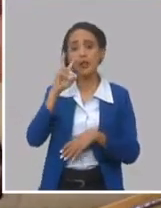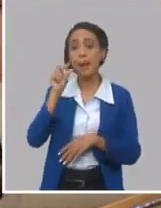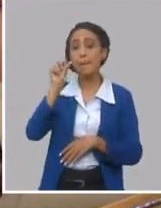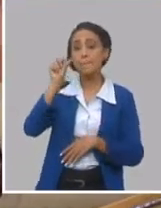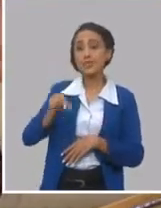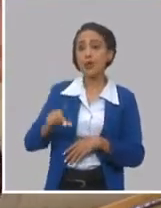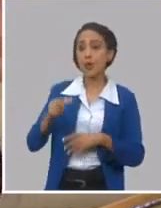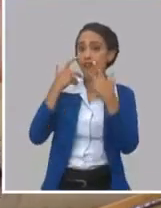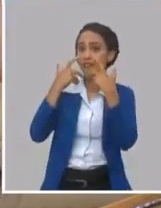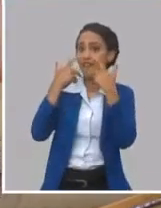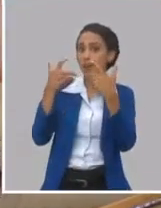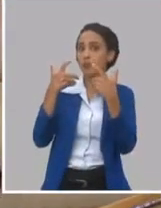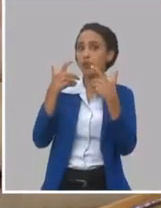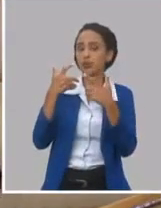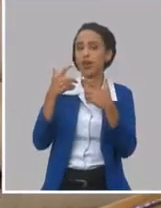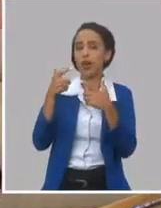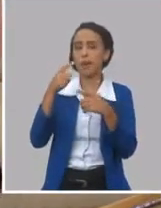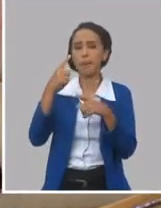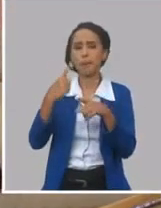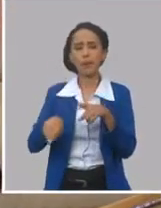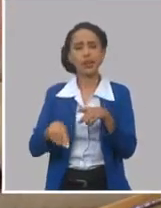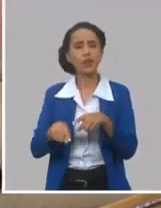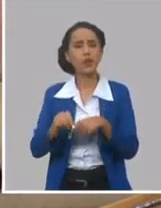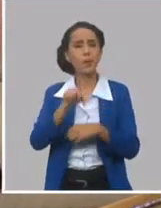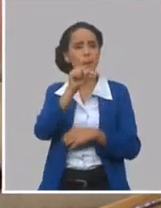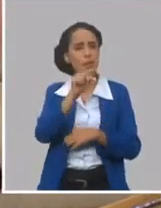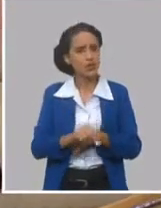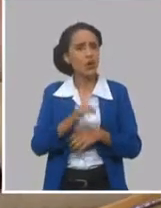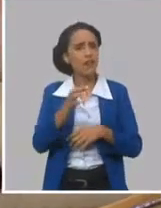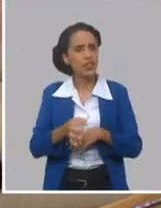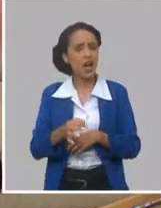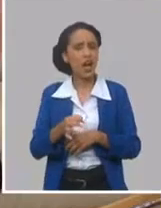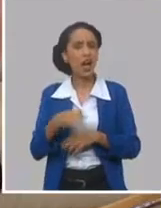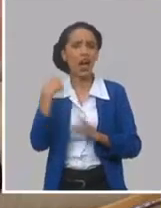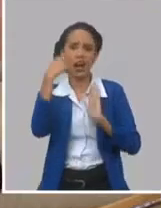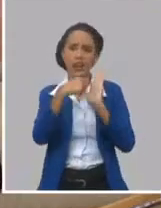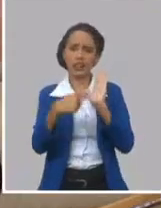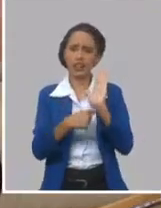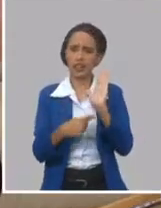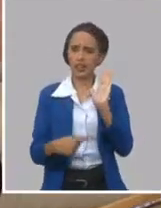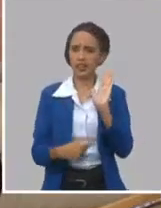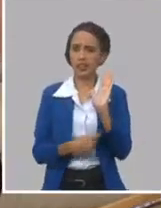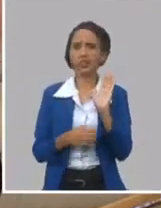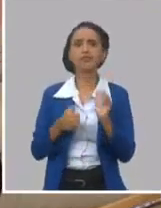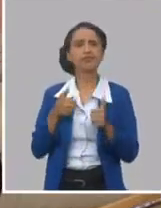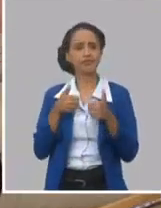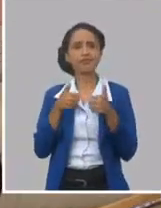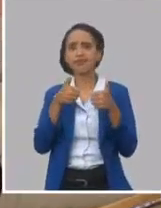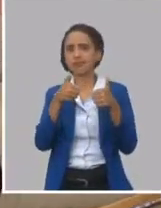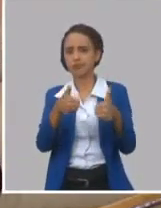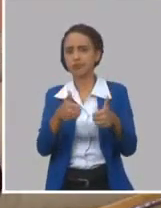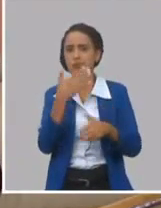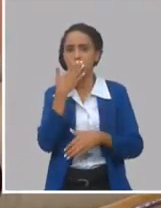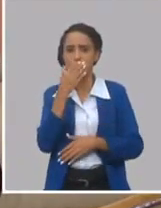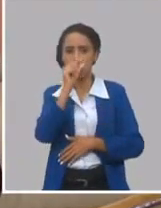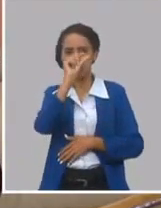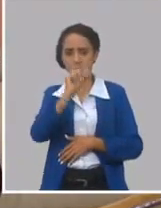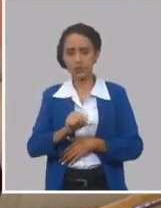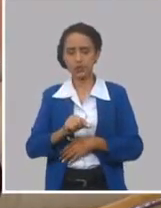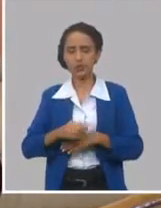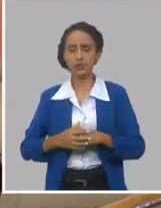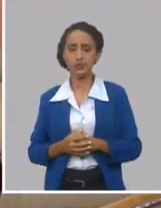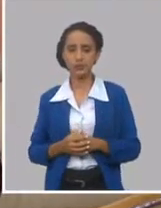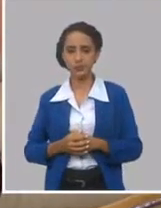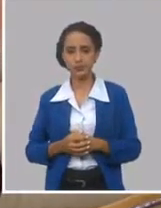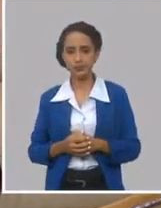personas famosas, no personas prestigiosas, con honor, con valentía. En determinadas generaciones, una persona que la cual